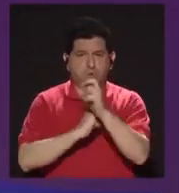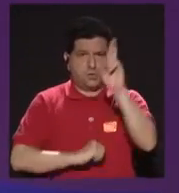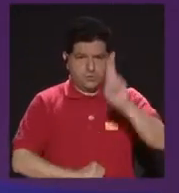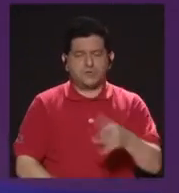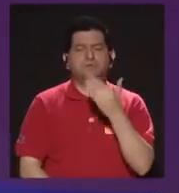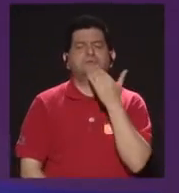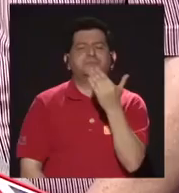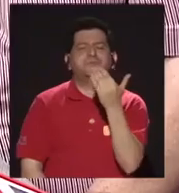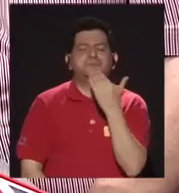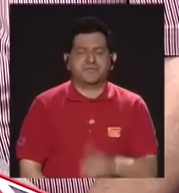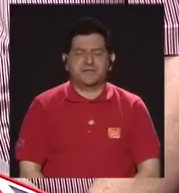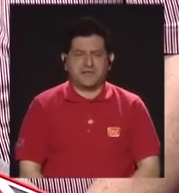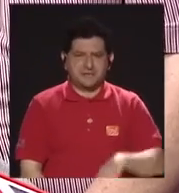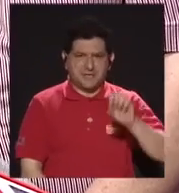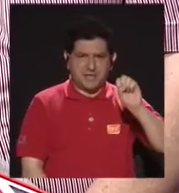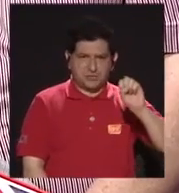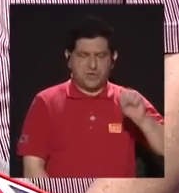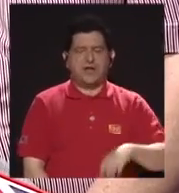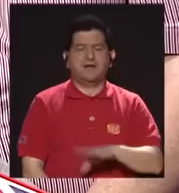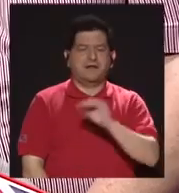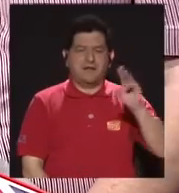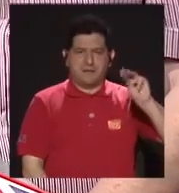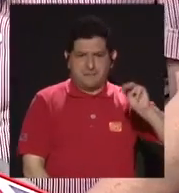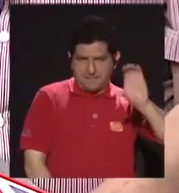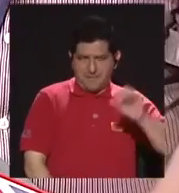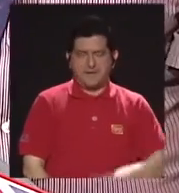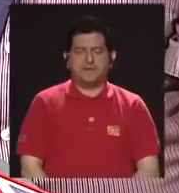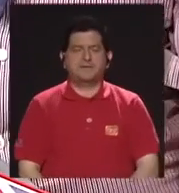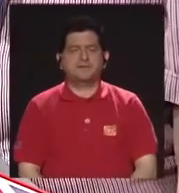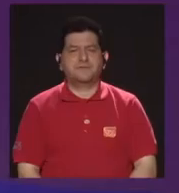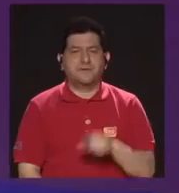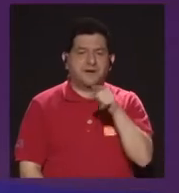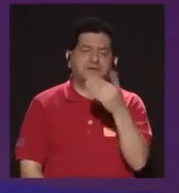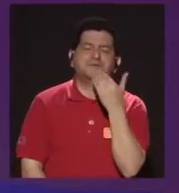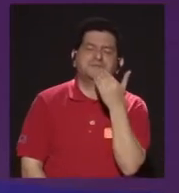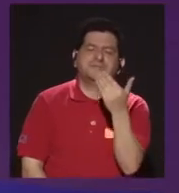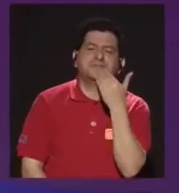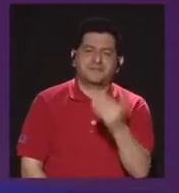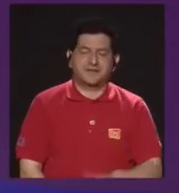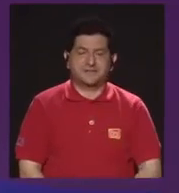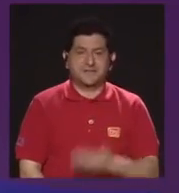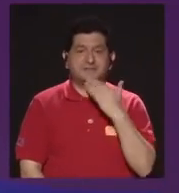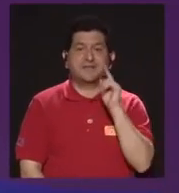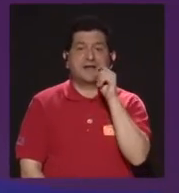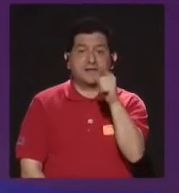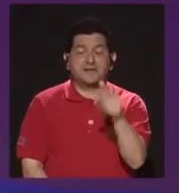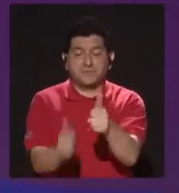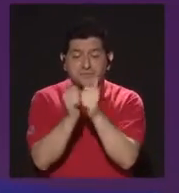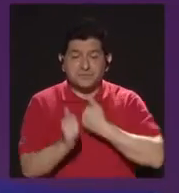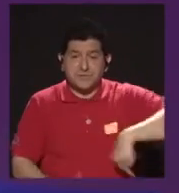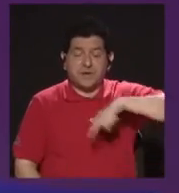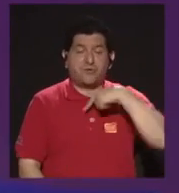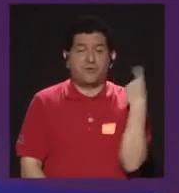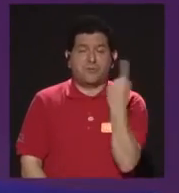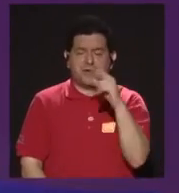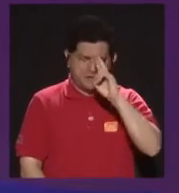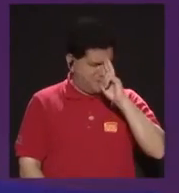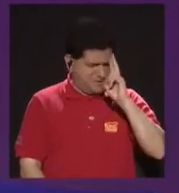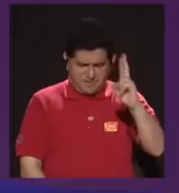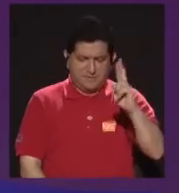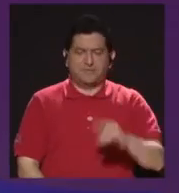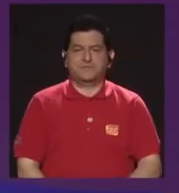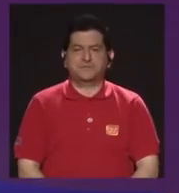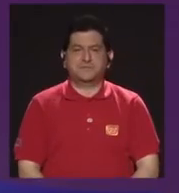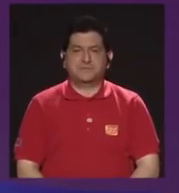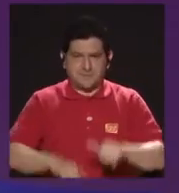muchas gracias hola ángel muchísimas gracias marco gracias gracias a ustedes que nos acompañan siempre en irreverencias